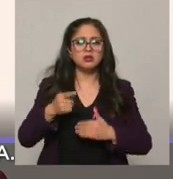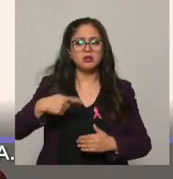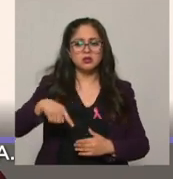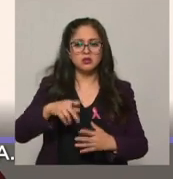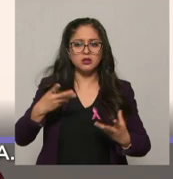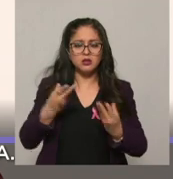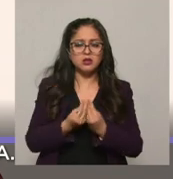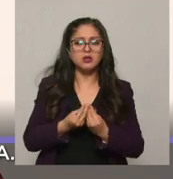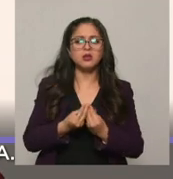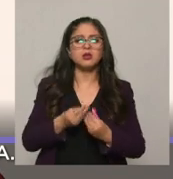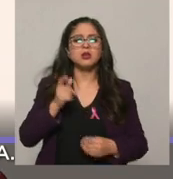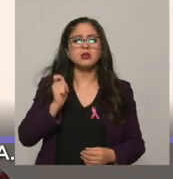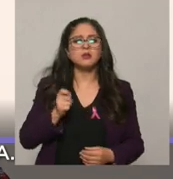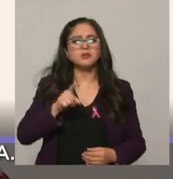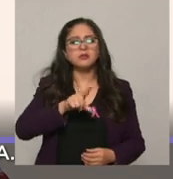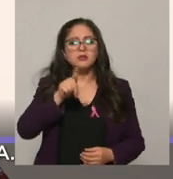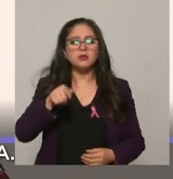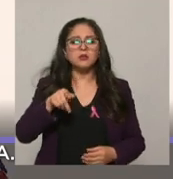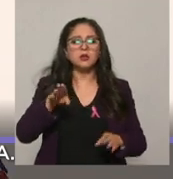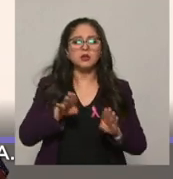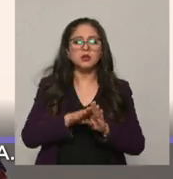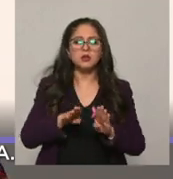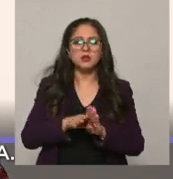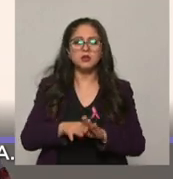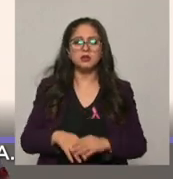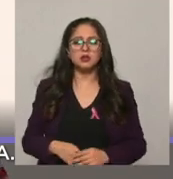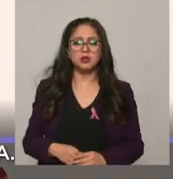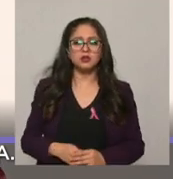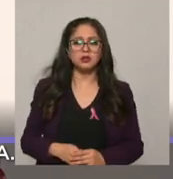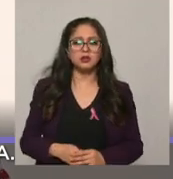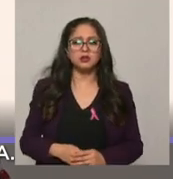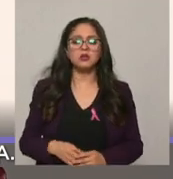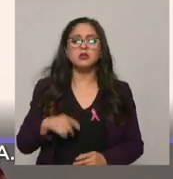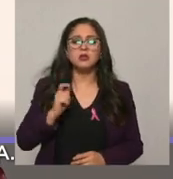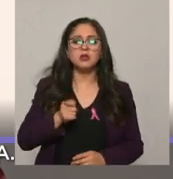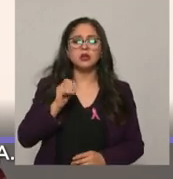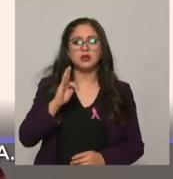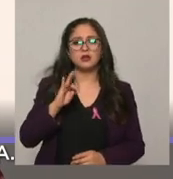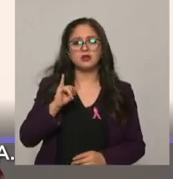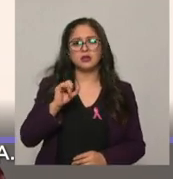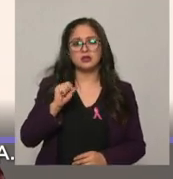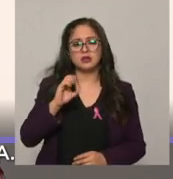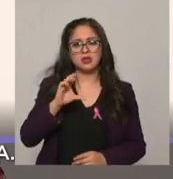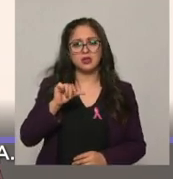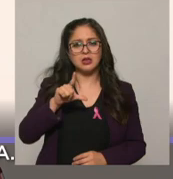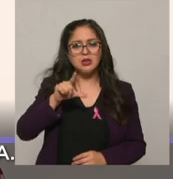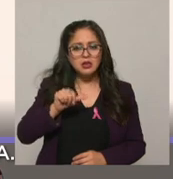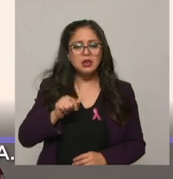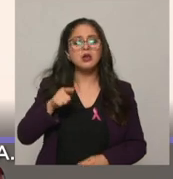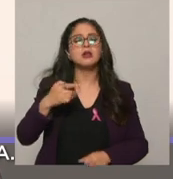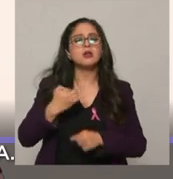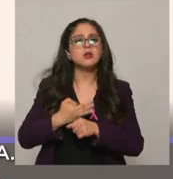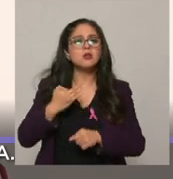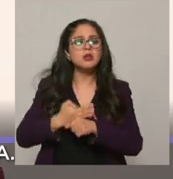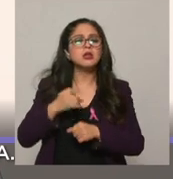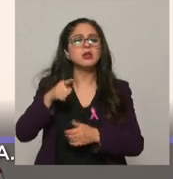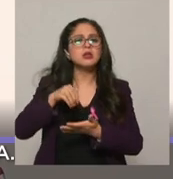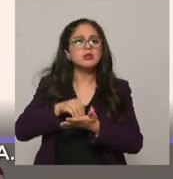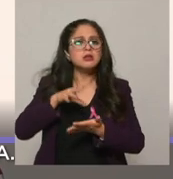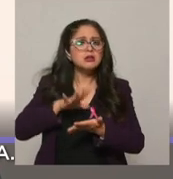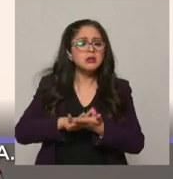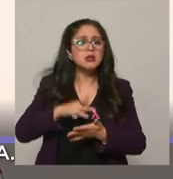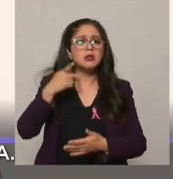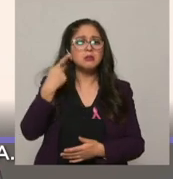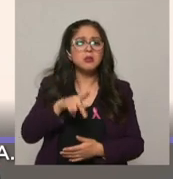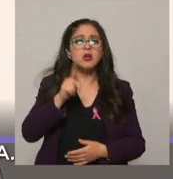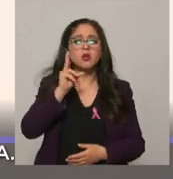obtenido después del primer reclamo que tuvimos a la Fiscalía. El fiscal está ahorita comprometido, pero no es